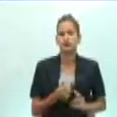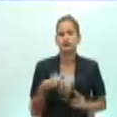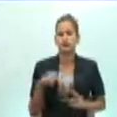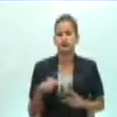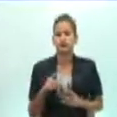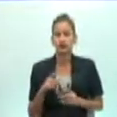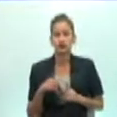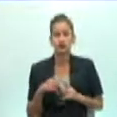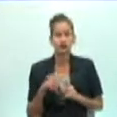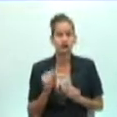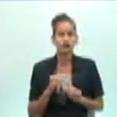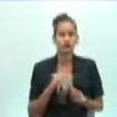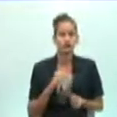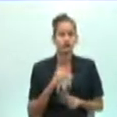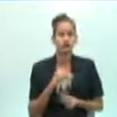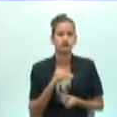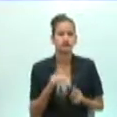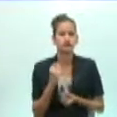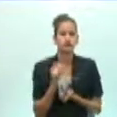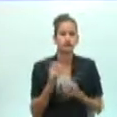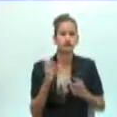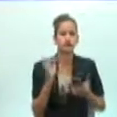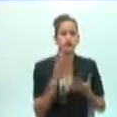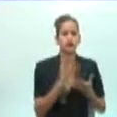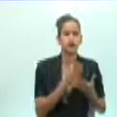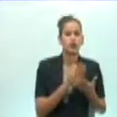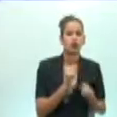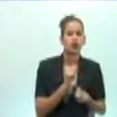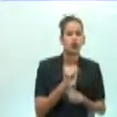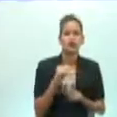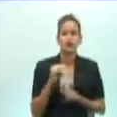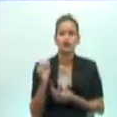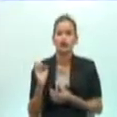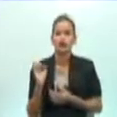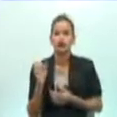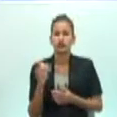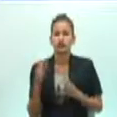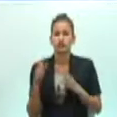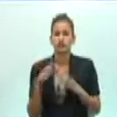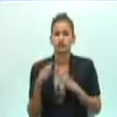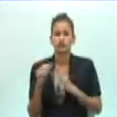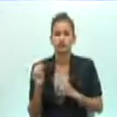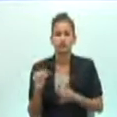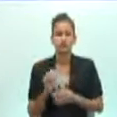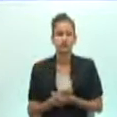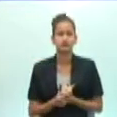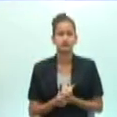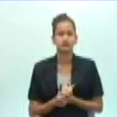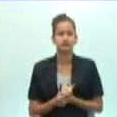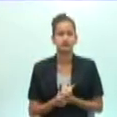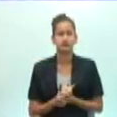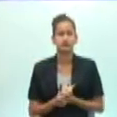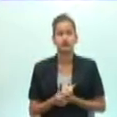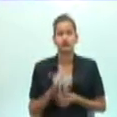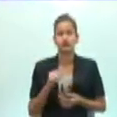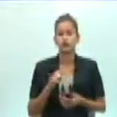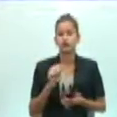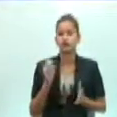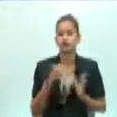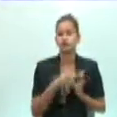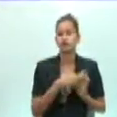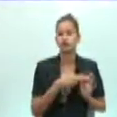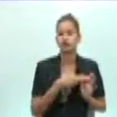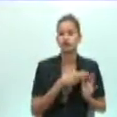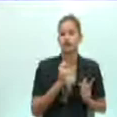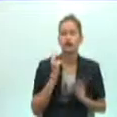en escuelas. A todos, bienvenidos a un nuevo encuentro con la asignatura Lengua Española. Queremos estar